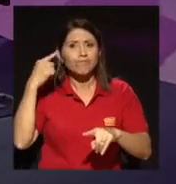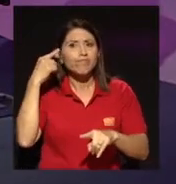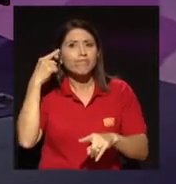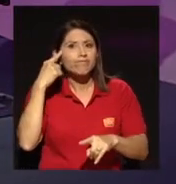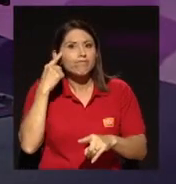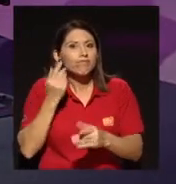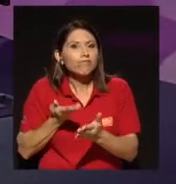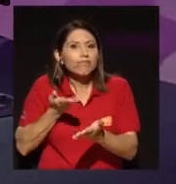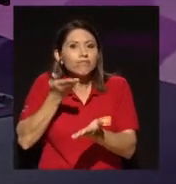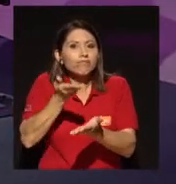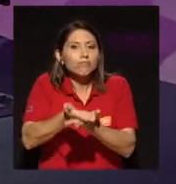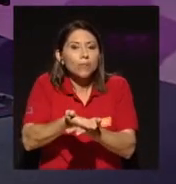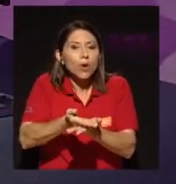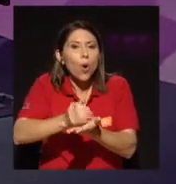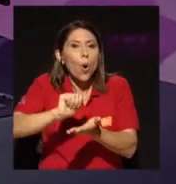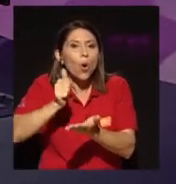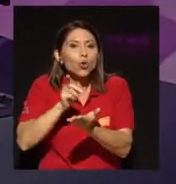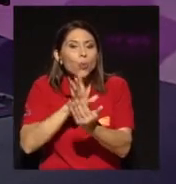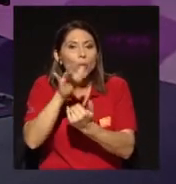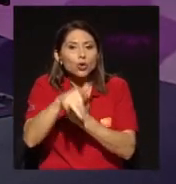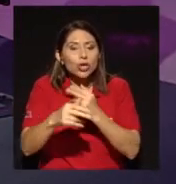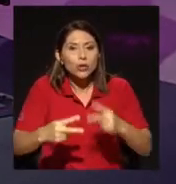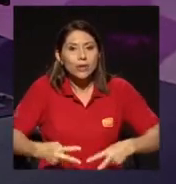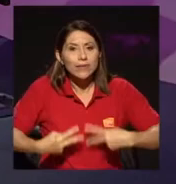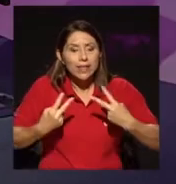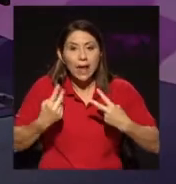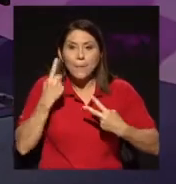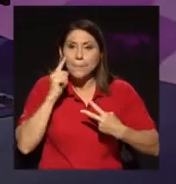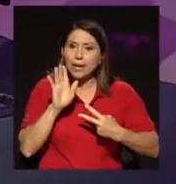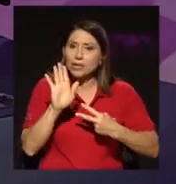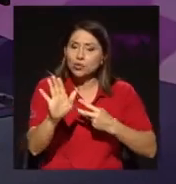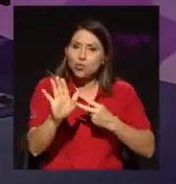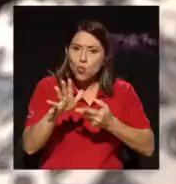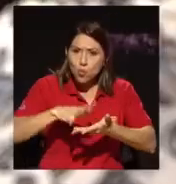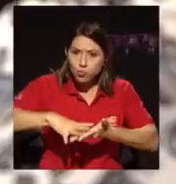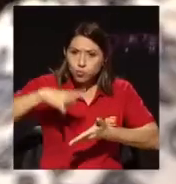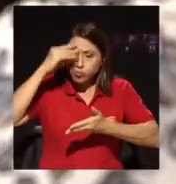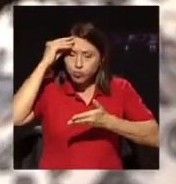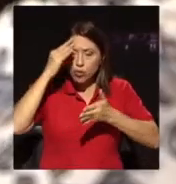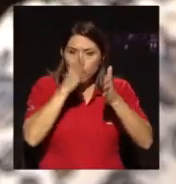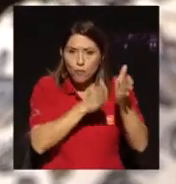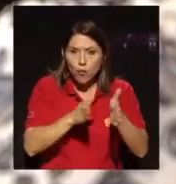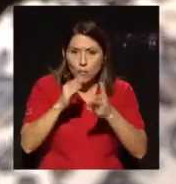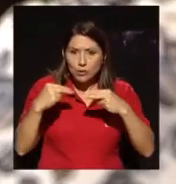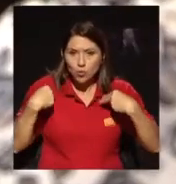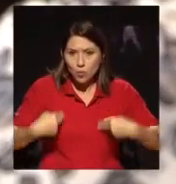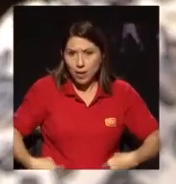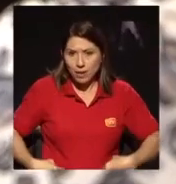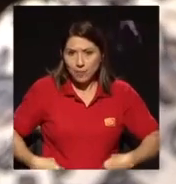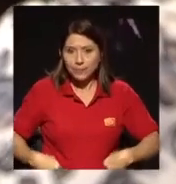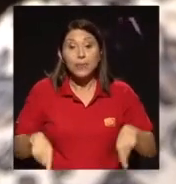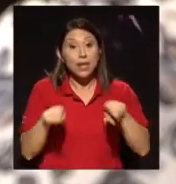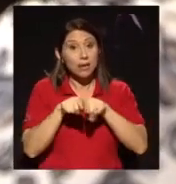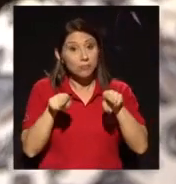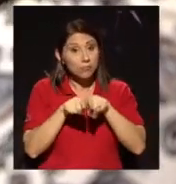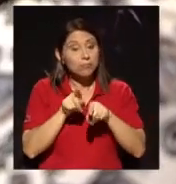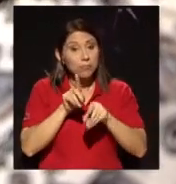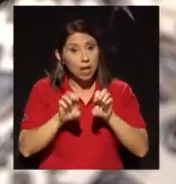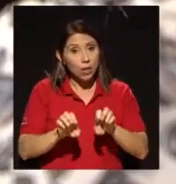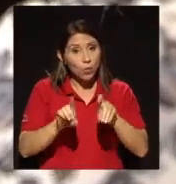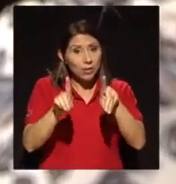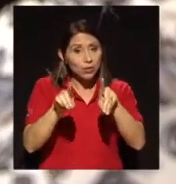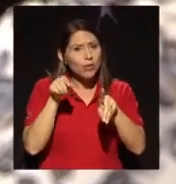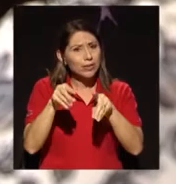proyecto de vida que sea para su formación humana, incluyendo, por supuesto, la educación, que creemos que es como la plataforma